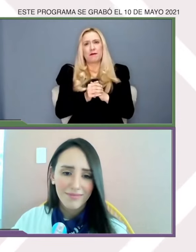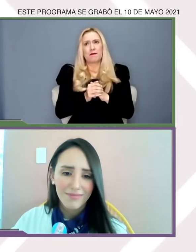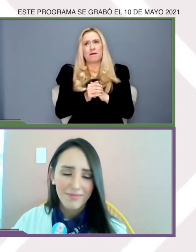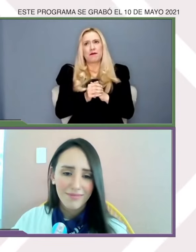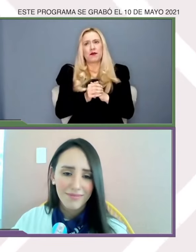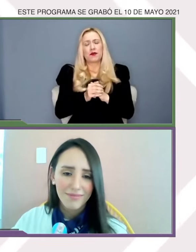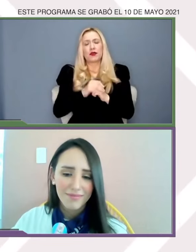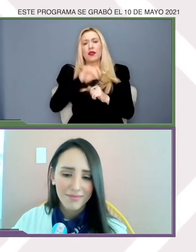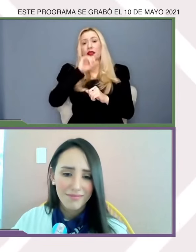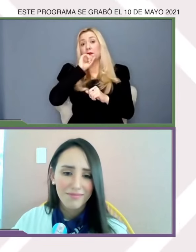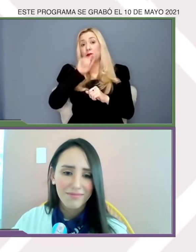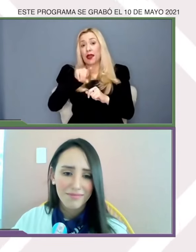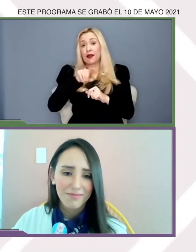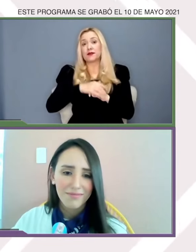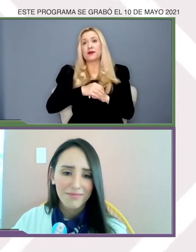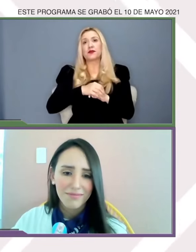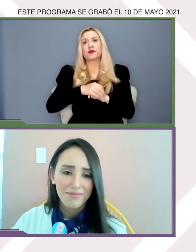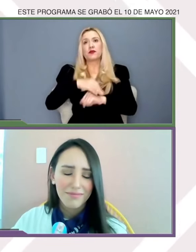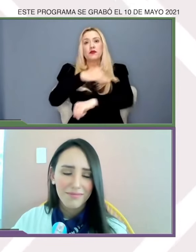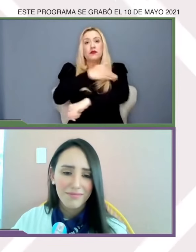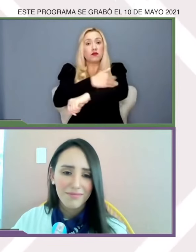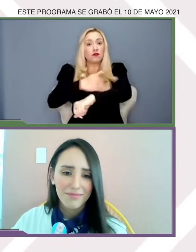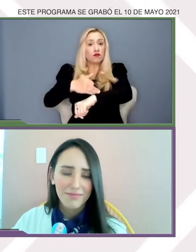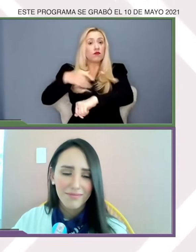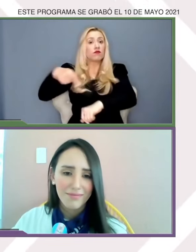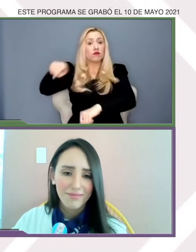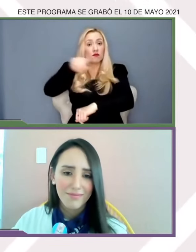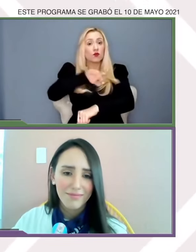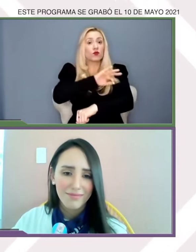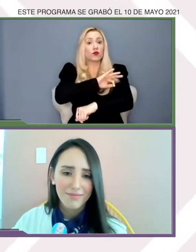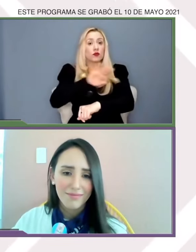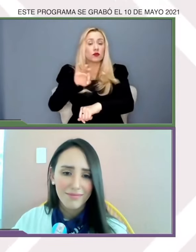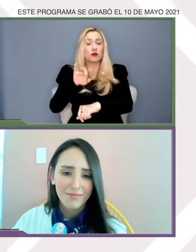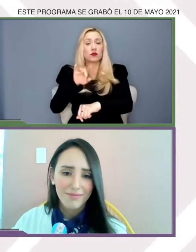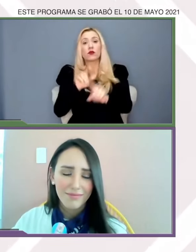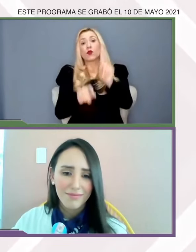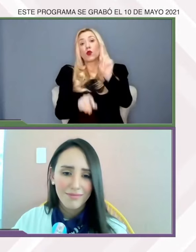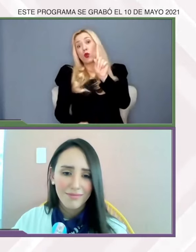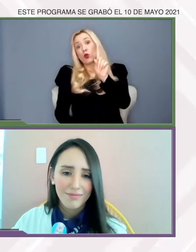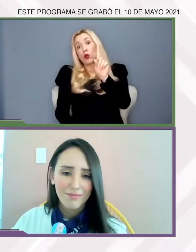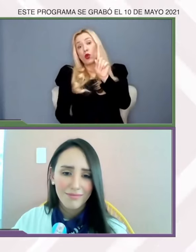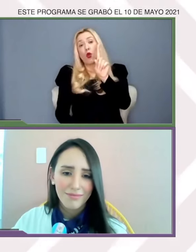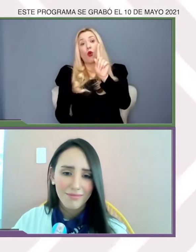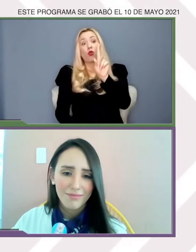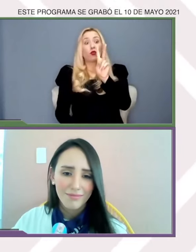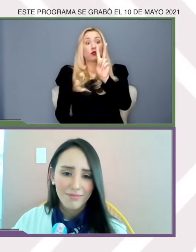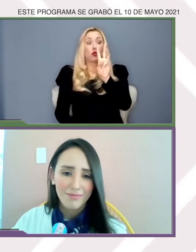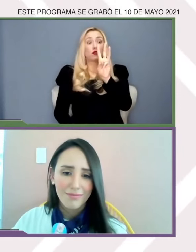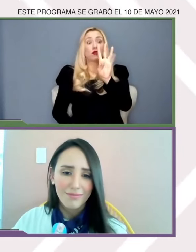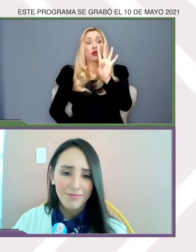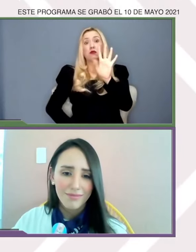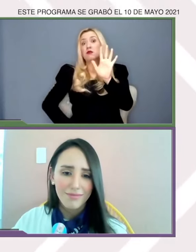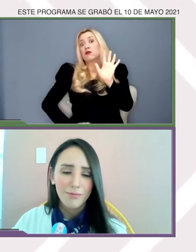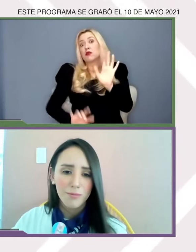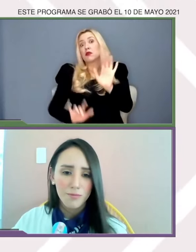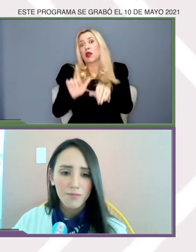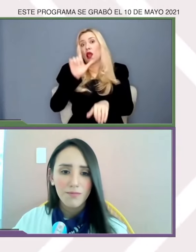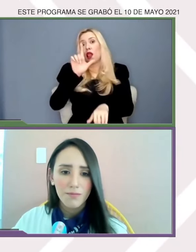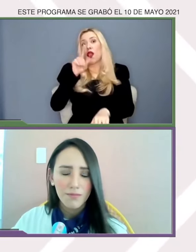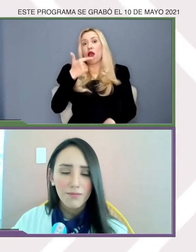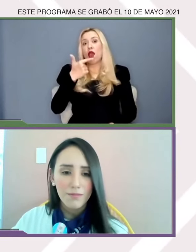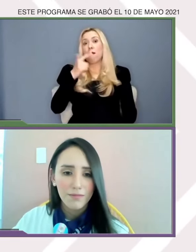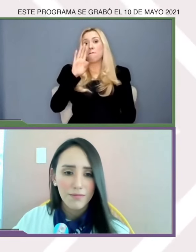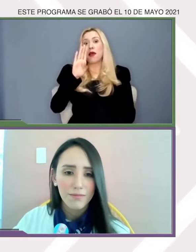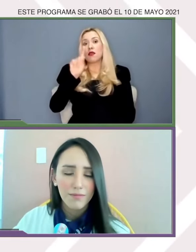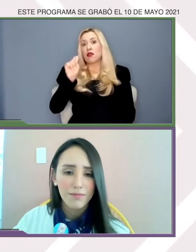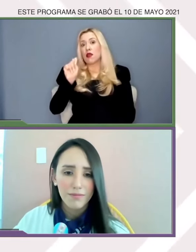también ubicar que en cualquier familia puede haber un integrante LGBT o más de un integrante LGBT. Creo que